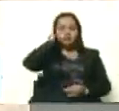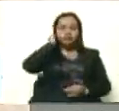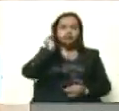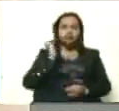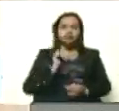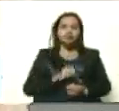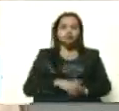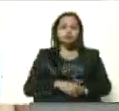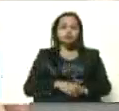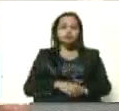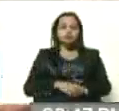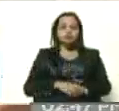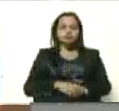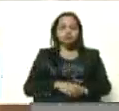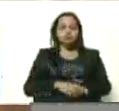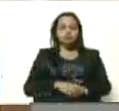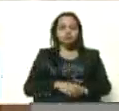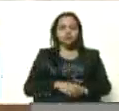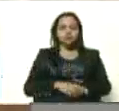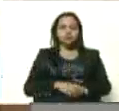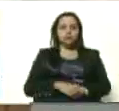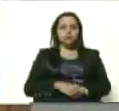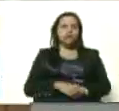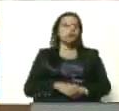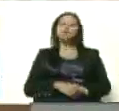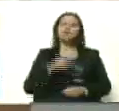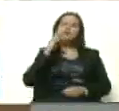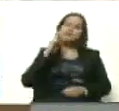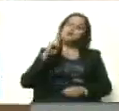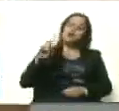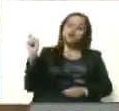Y cuando se dio la necesidad